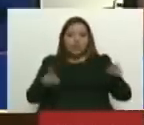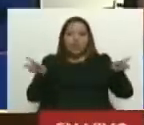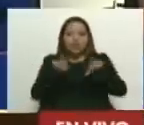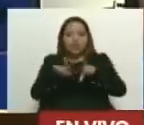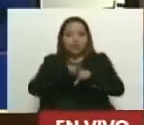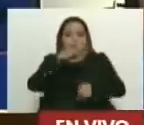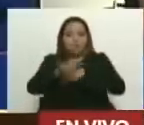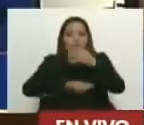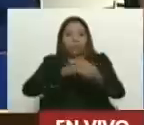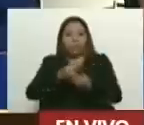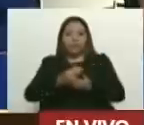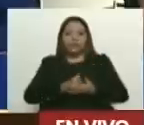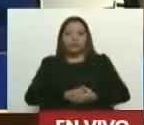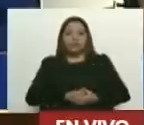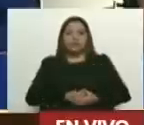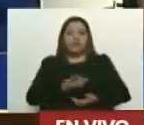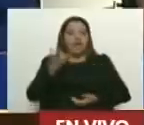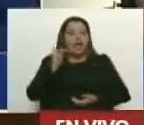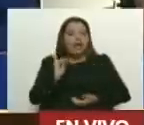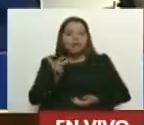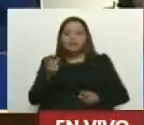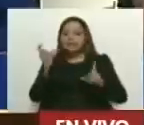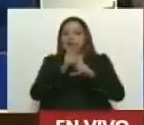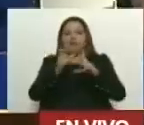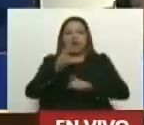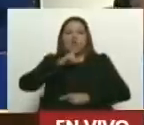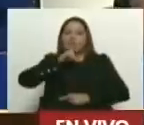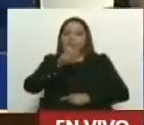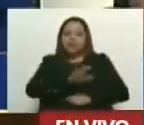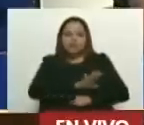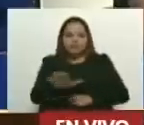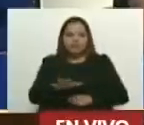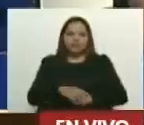hecho han sido realmente aterradoras.